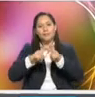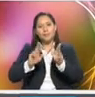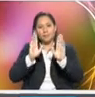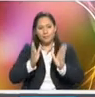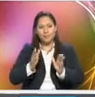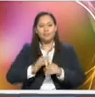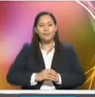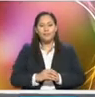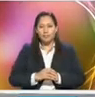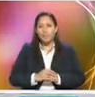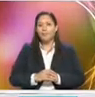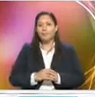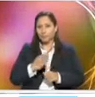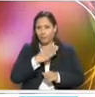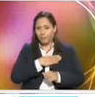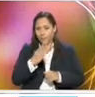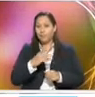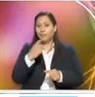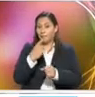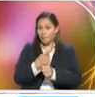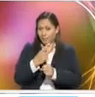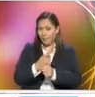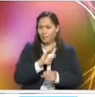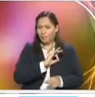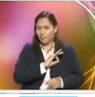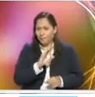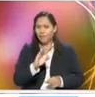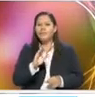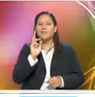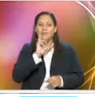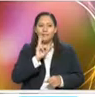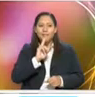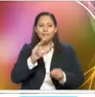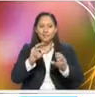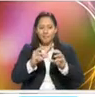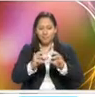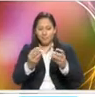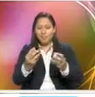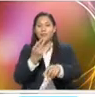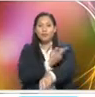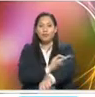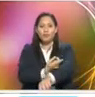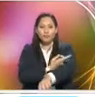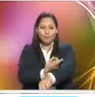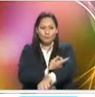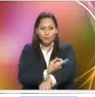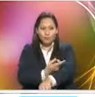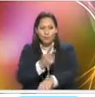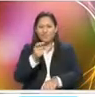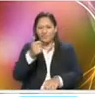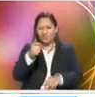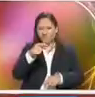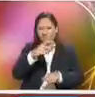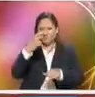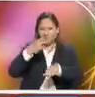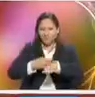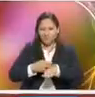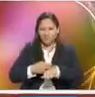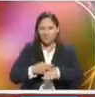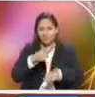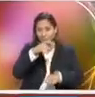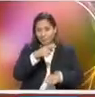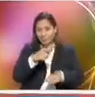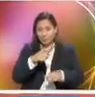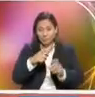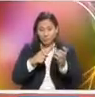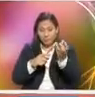Exacto. Pues bueno, primero vamos a intentar abrir el Abrir durazno. el durazno está Pero un bueno, poquito... sí, el rollo es como,